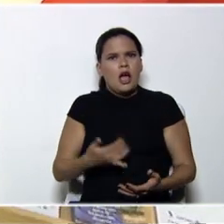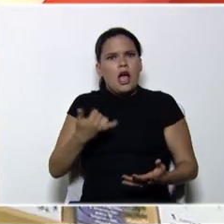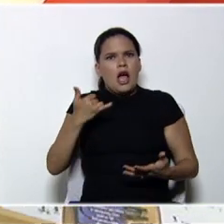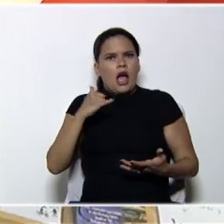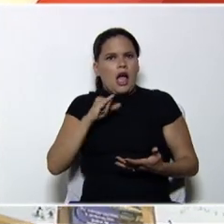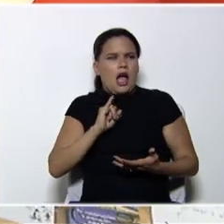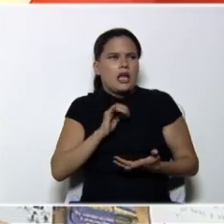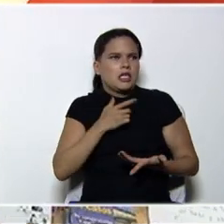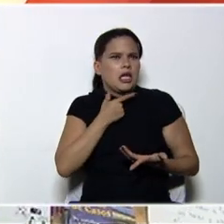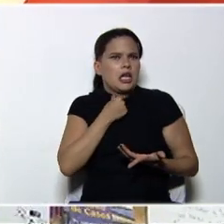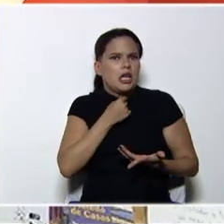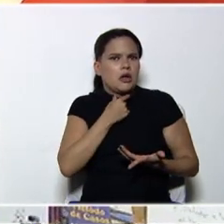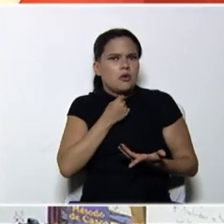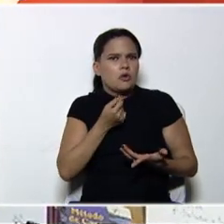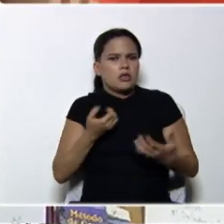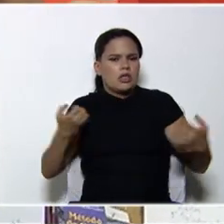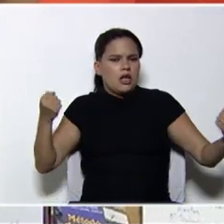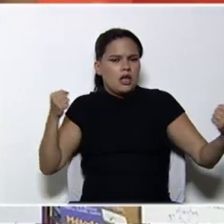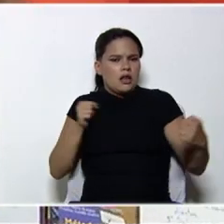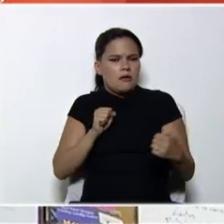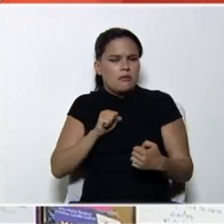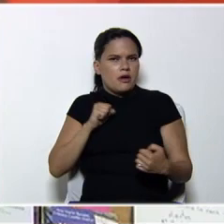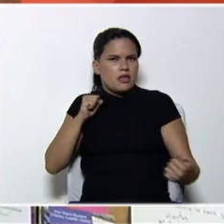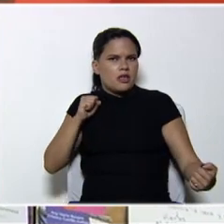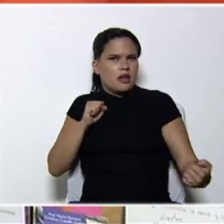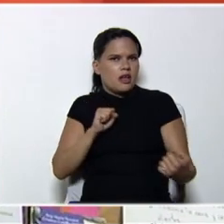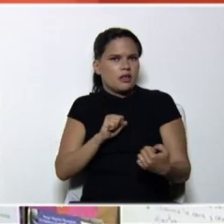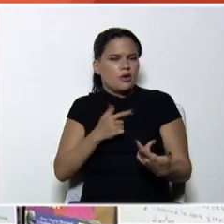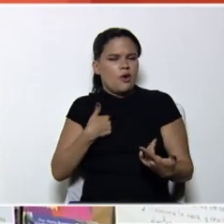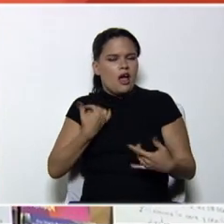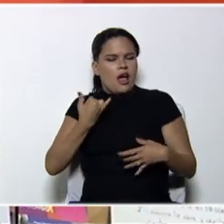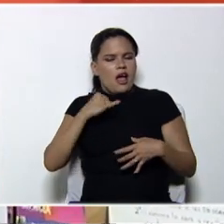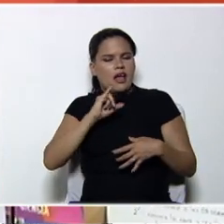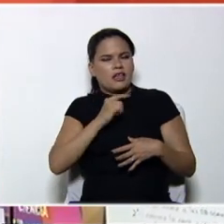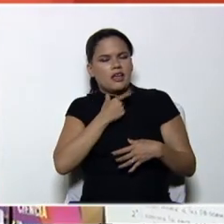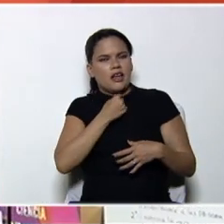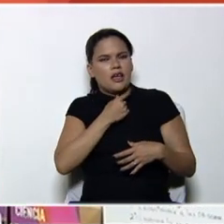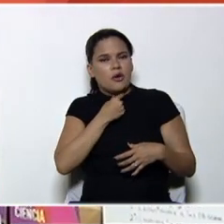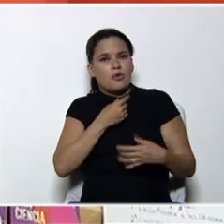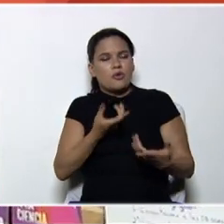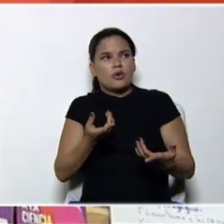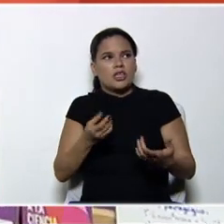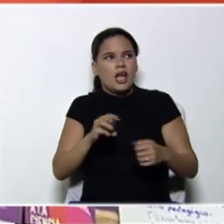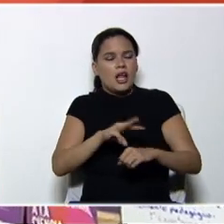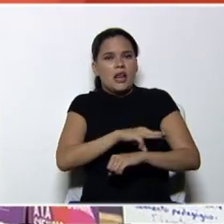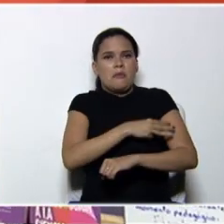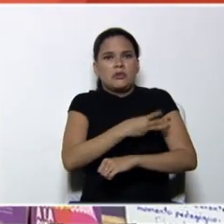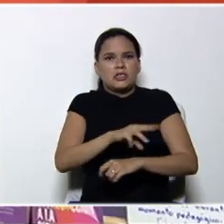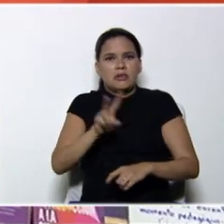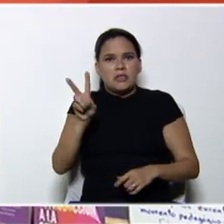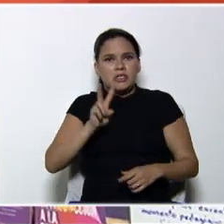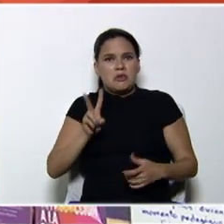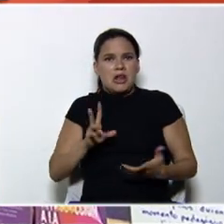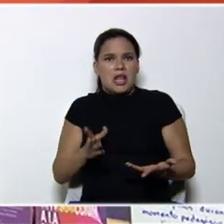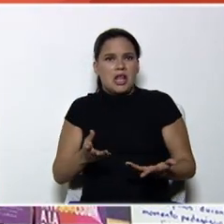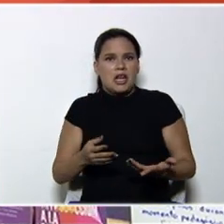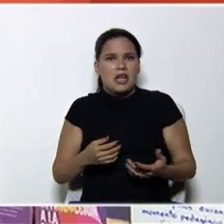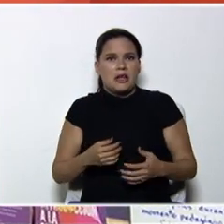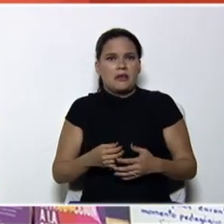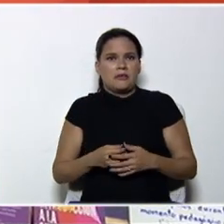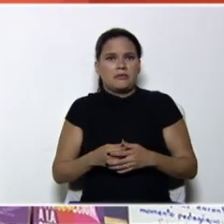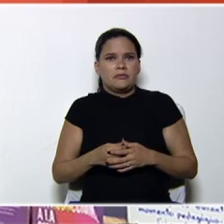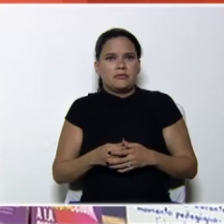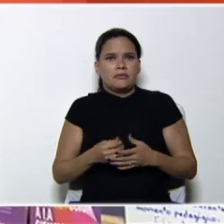gusta la música vallenata, hay quien le gusta el joropo, hay quien le gusta la salsa baúl, hay quien le gusta el merengue, pero le gusta el